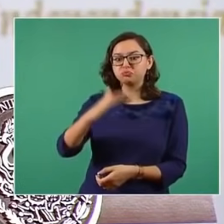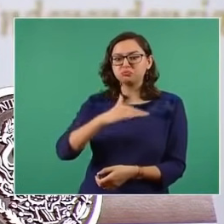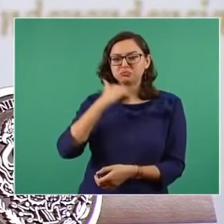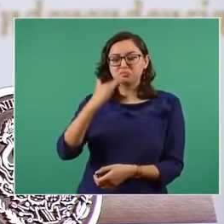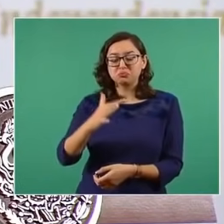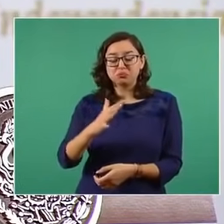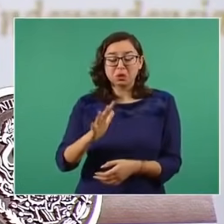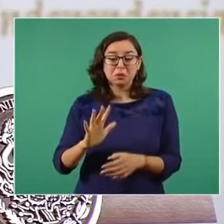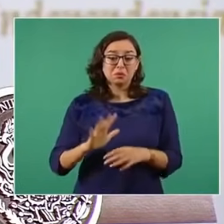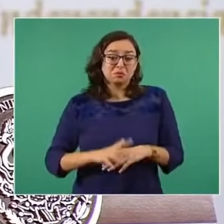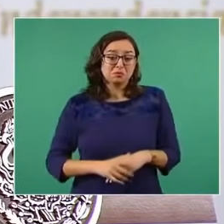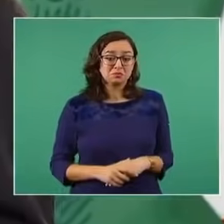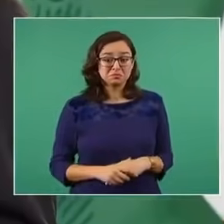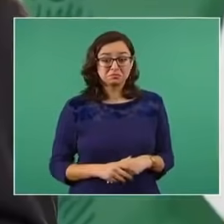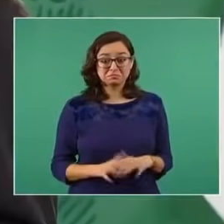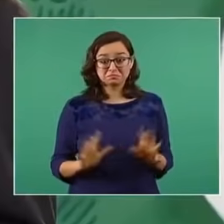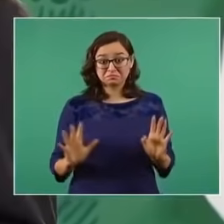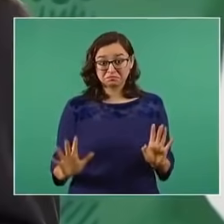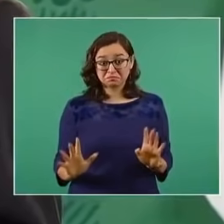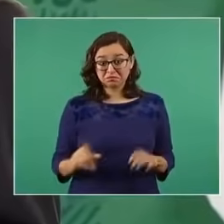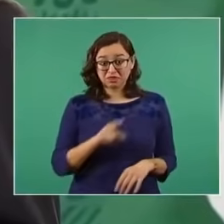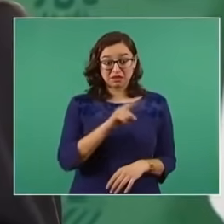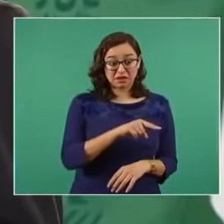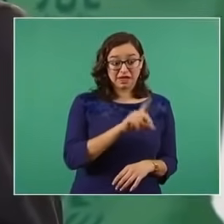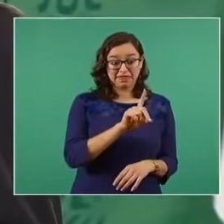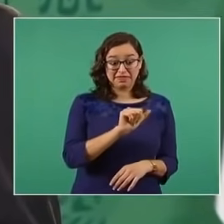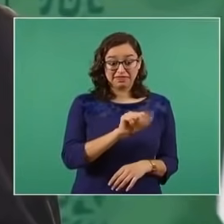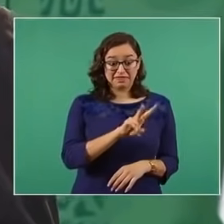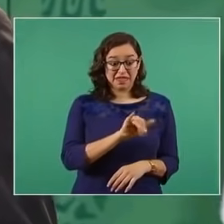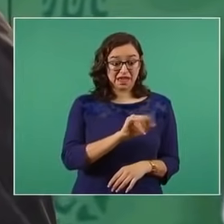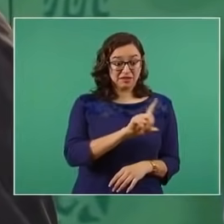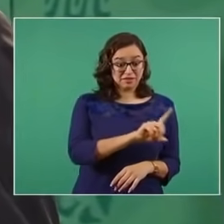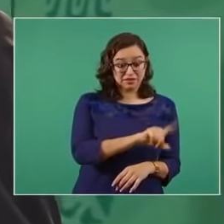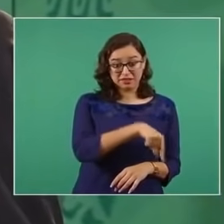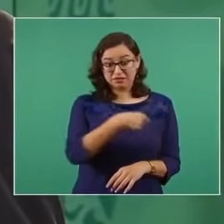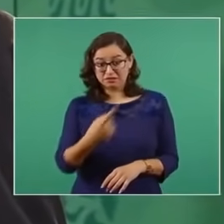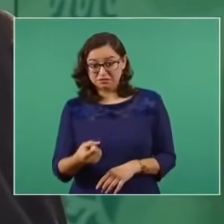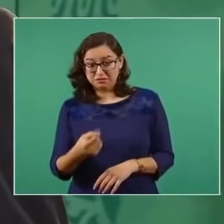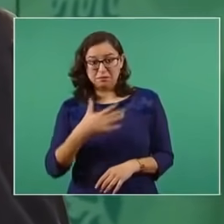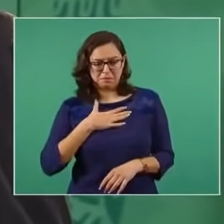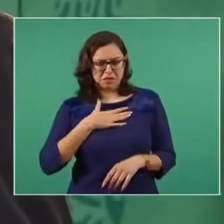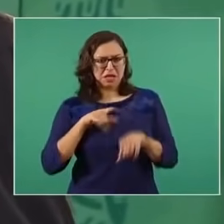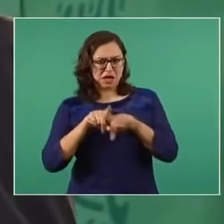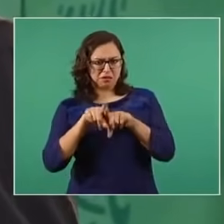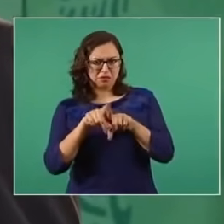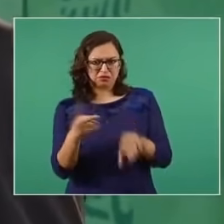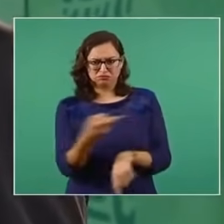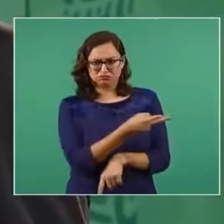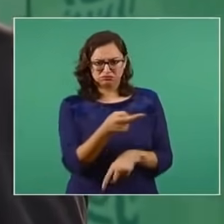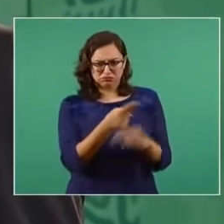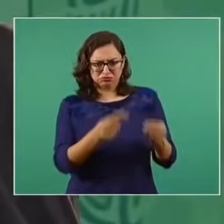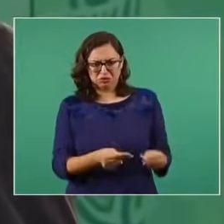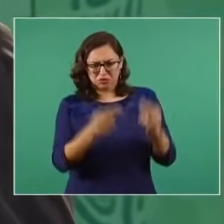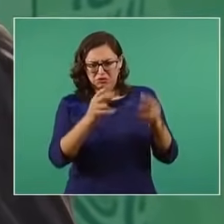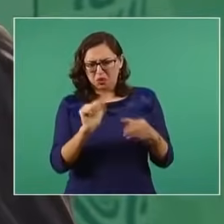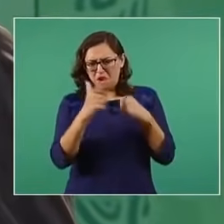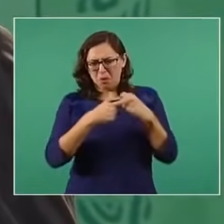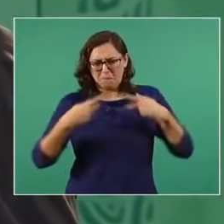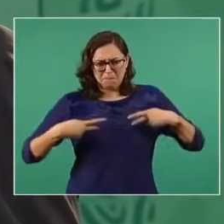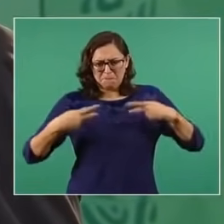trato personal entre David León y mi hermano. Sin embargo,